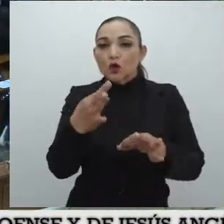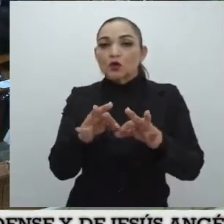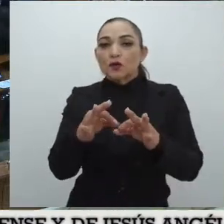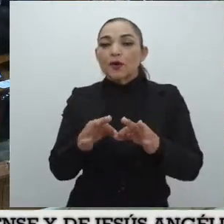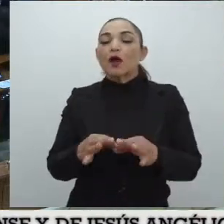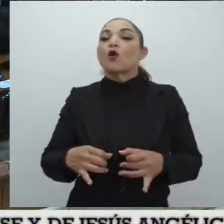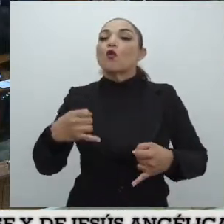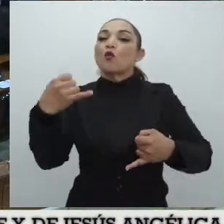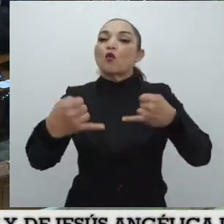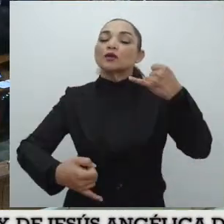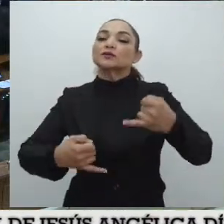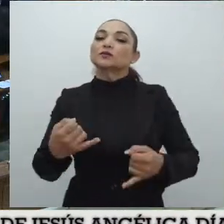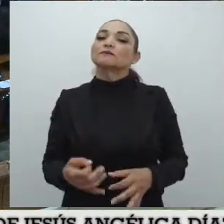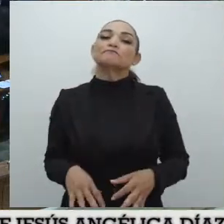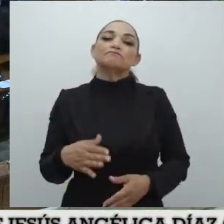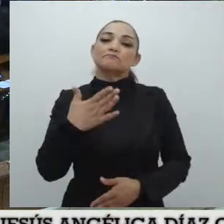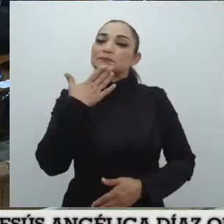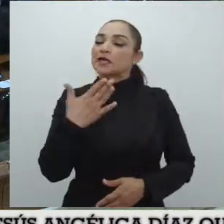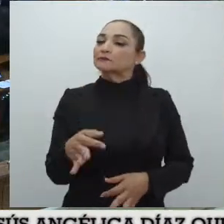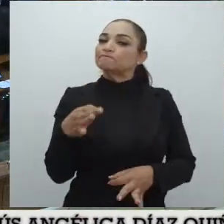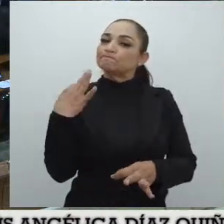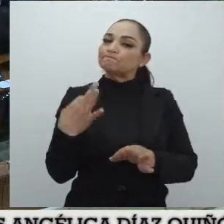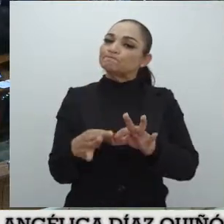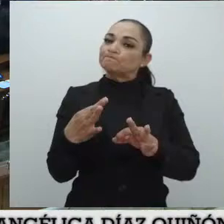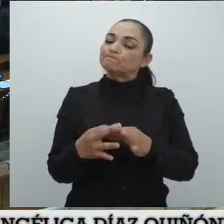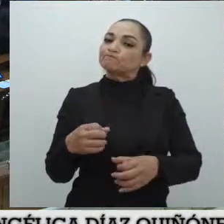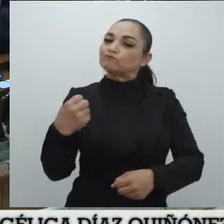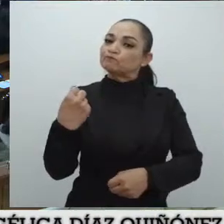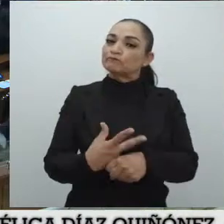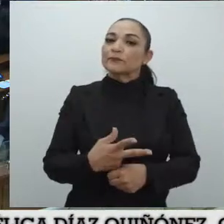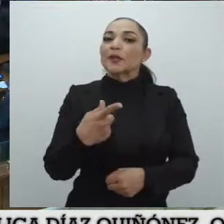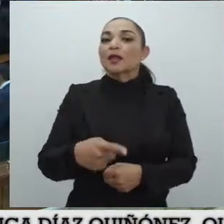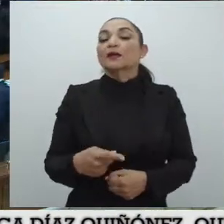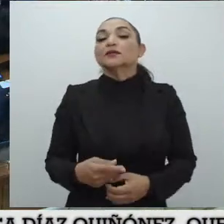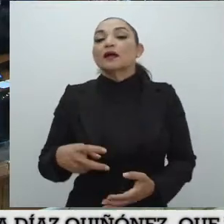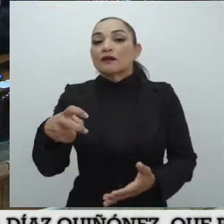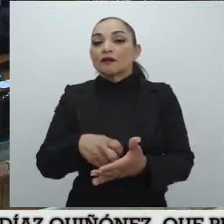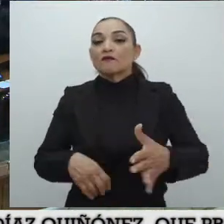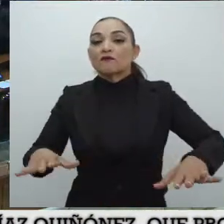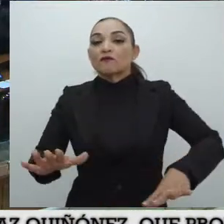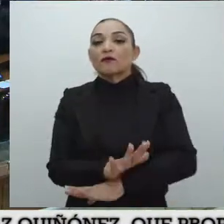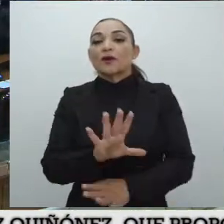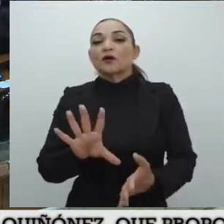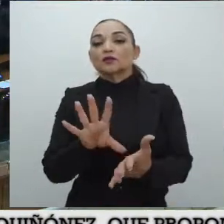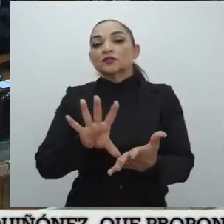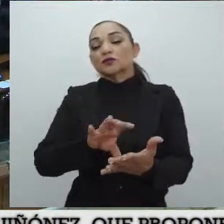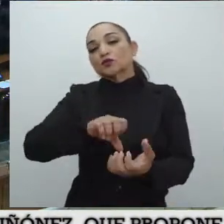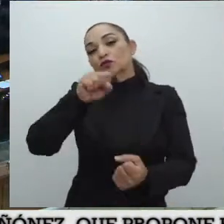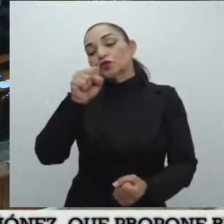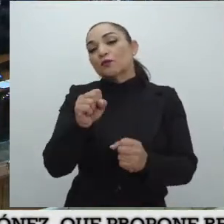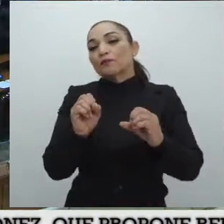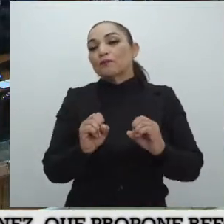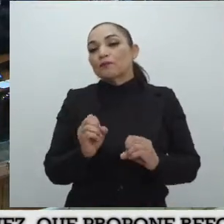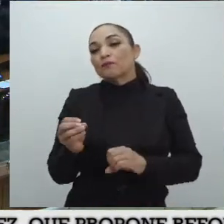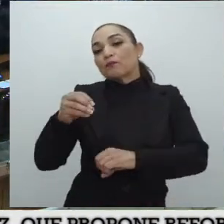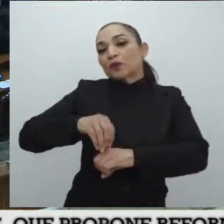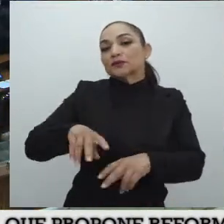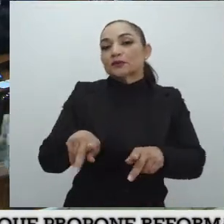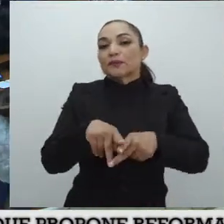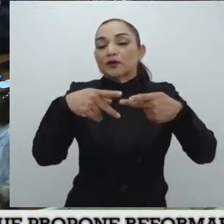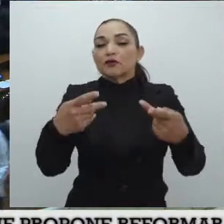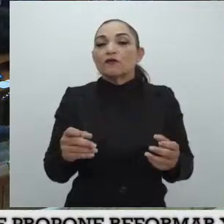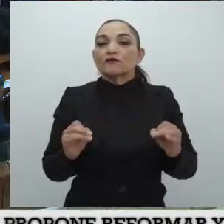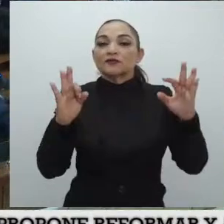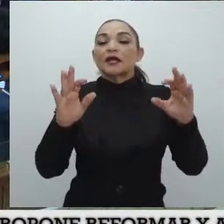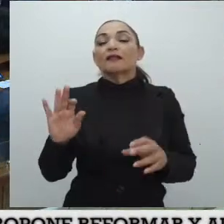y oportuna. Con la reforma constitucional publicada en el Diario Oficial de la Federación el 18 de junio de